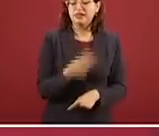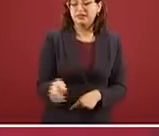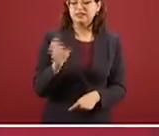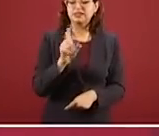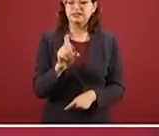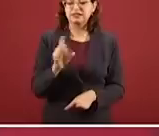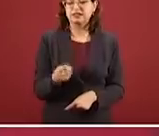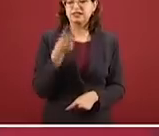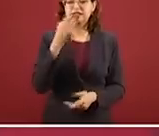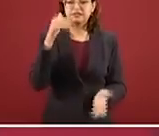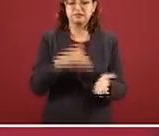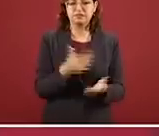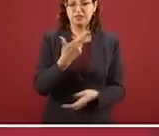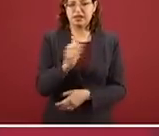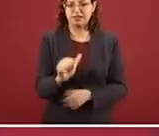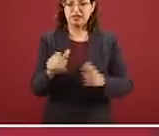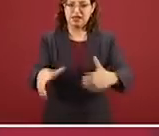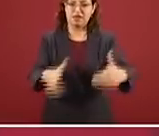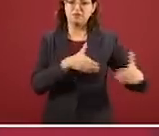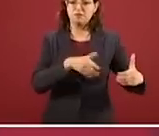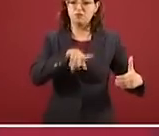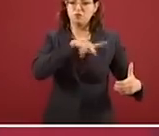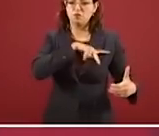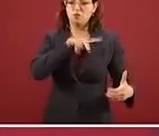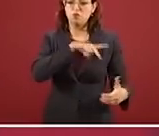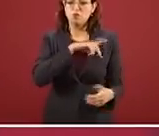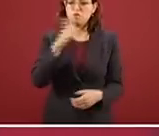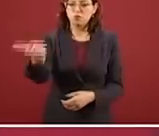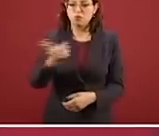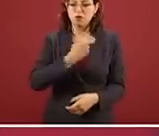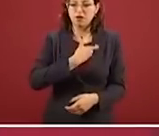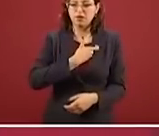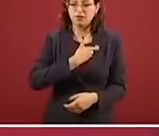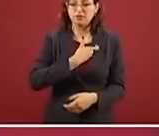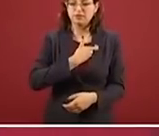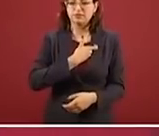333,000 hectáreas como pago.